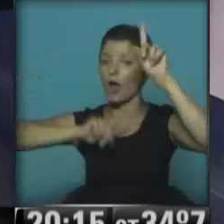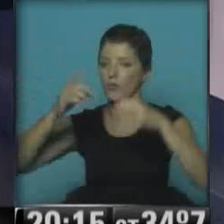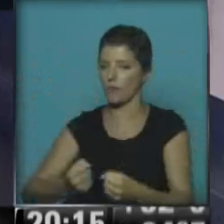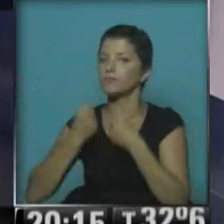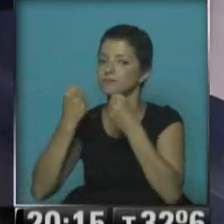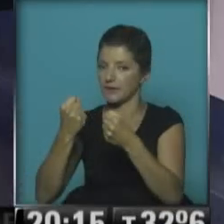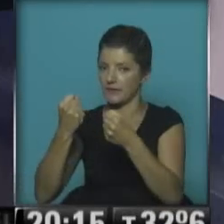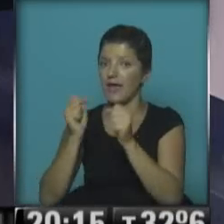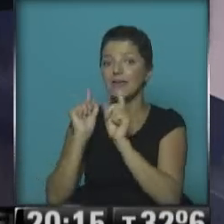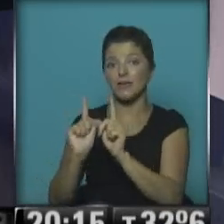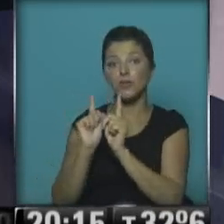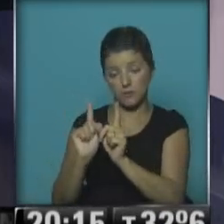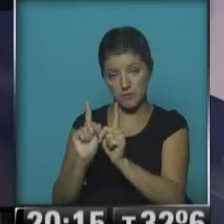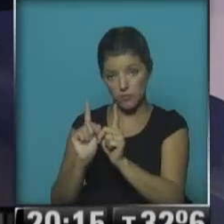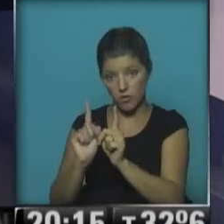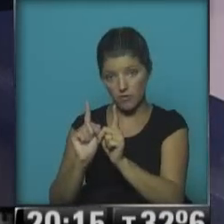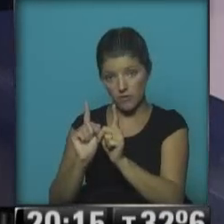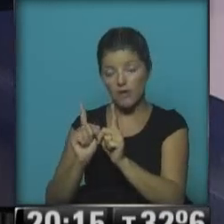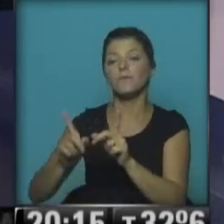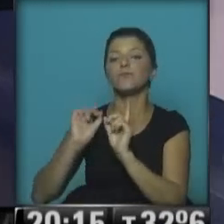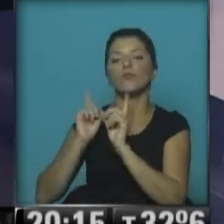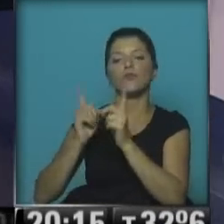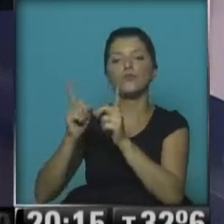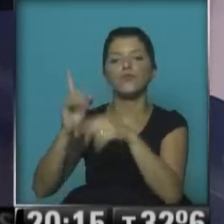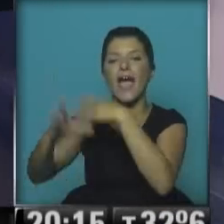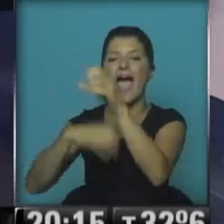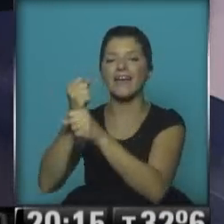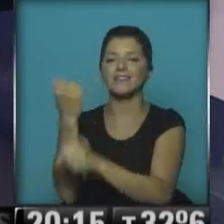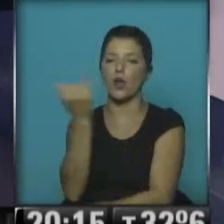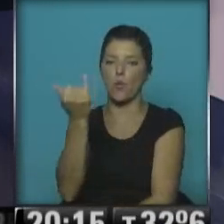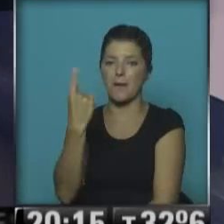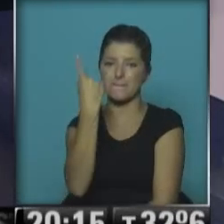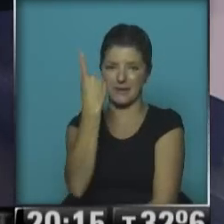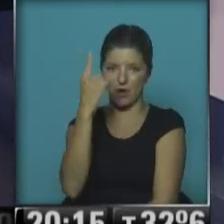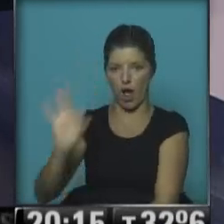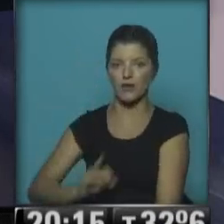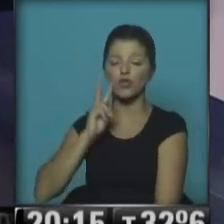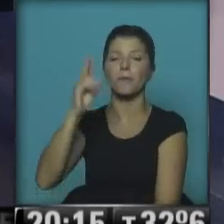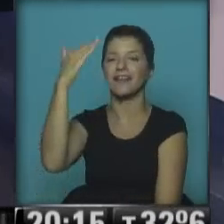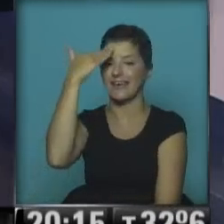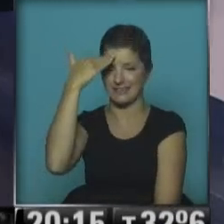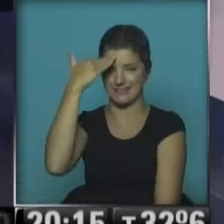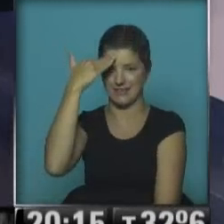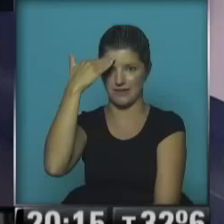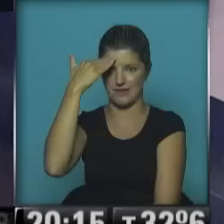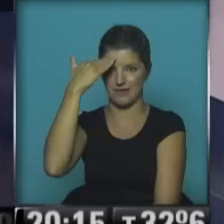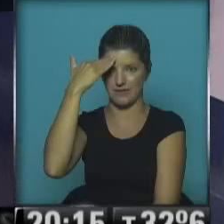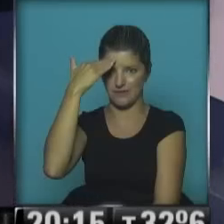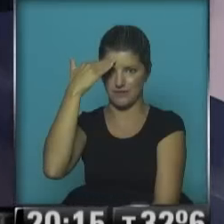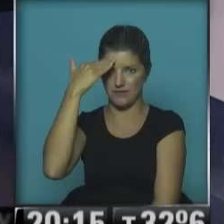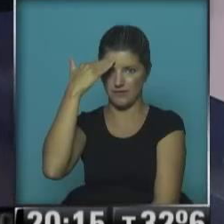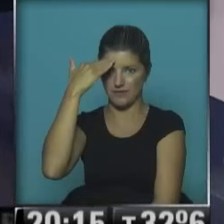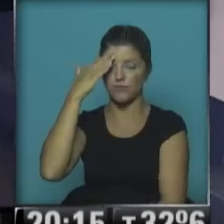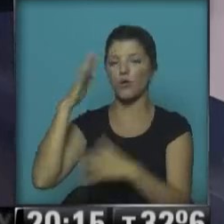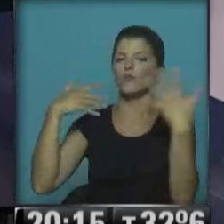estas condiciones meteorológicas de mal tiempo van a persistir hasta el jueves primero del 2015, el primer día del 2015, con acumulados